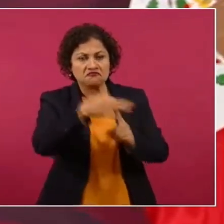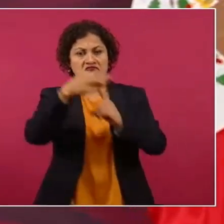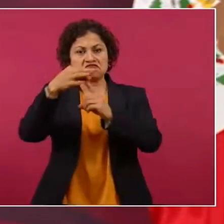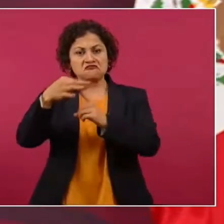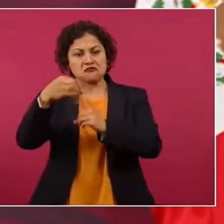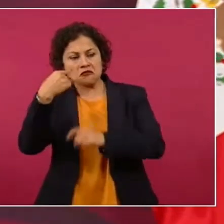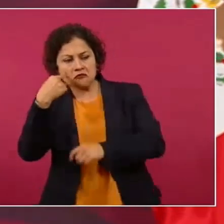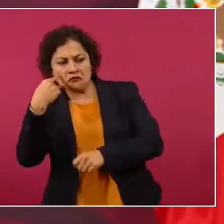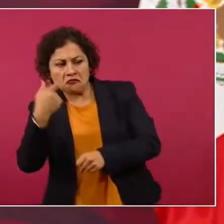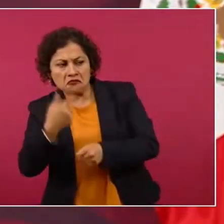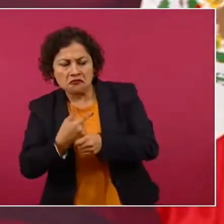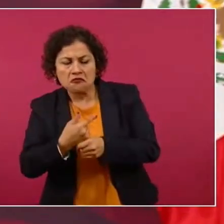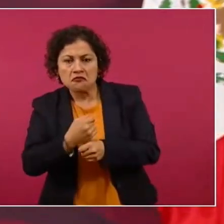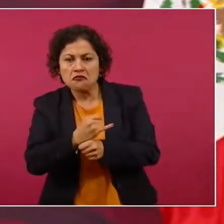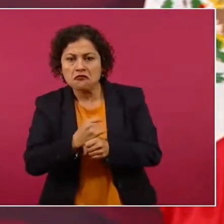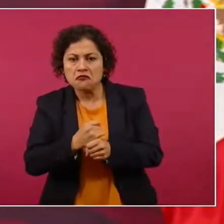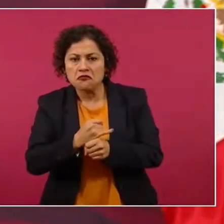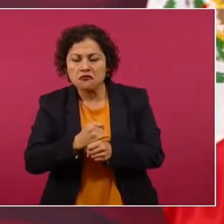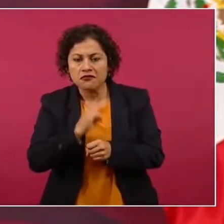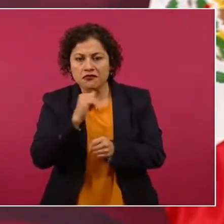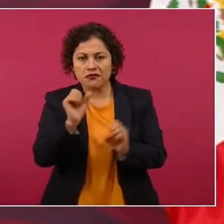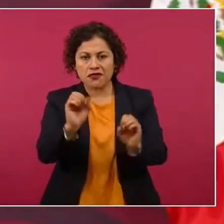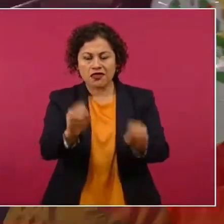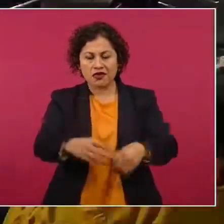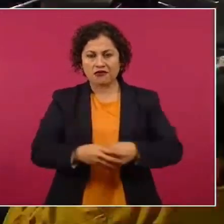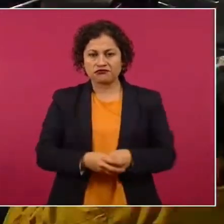¿Qué magistrados?